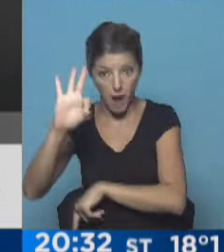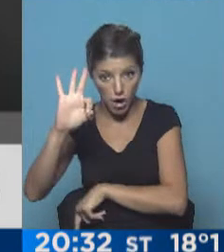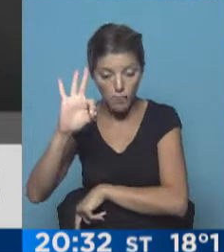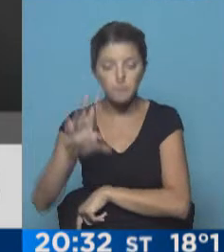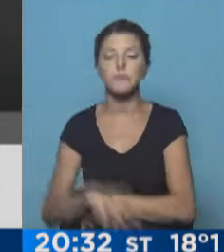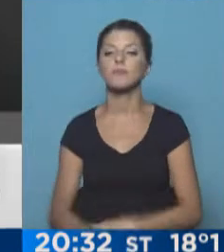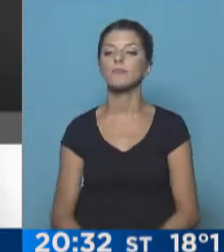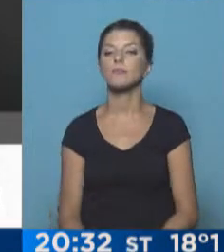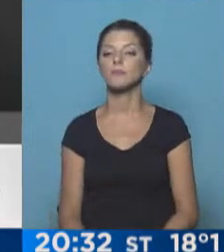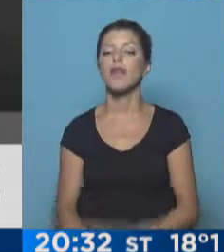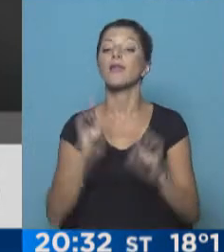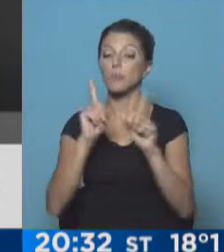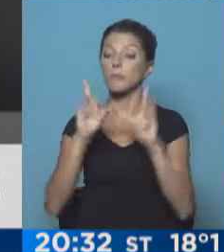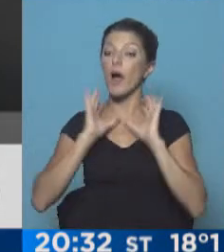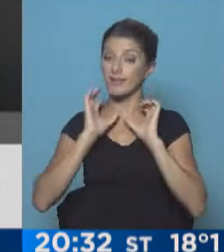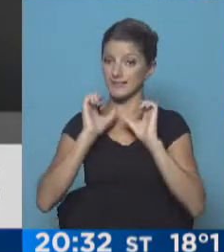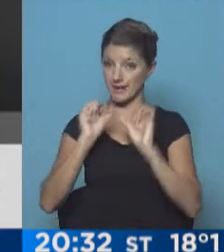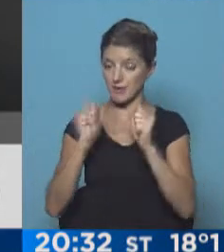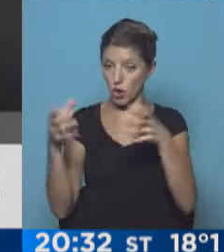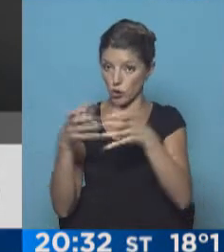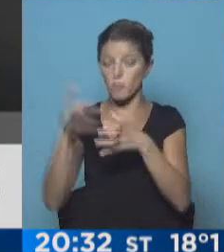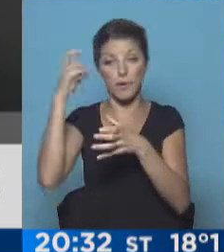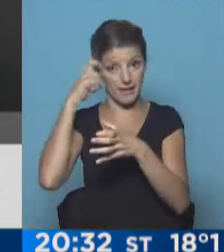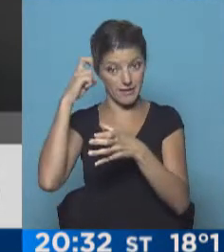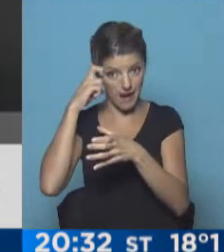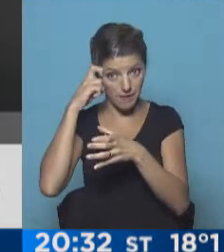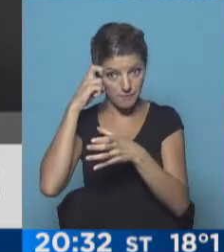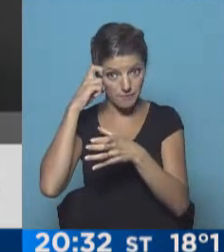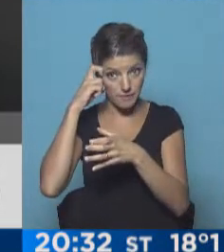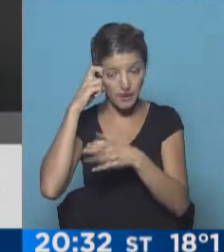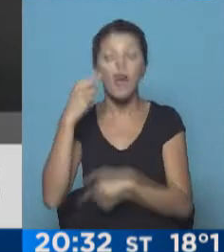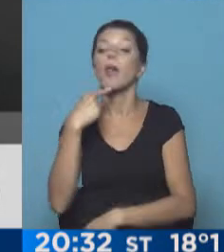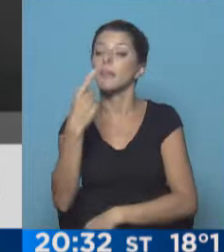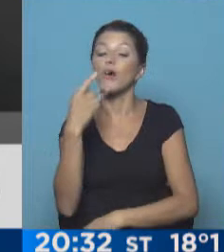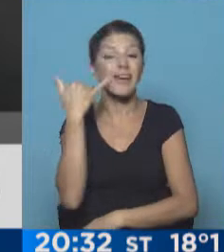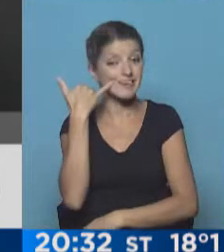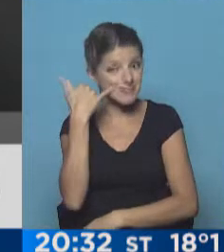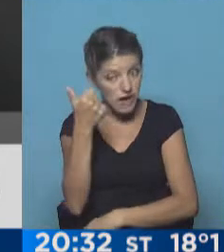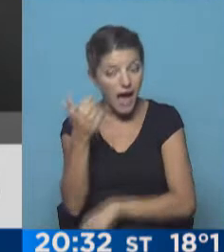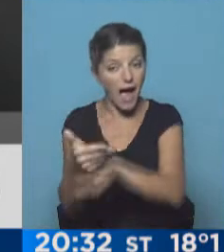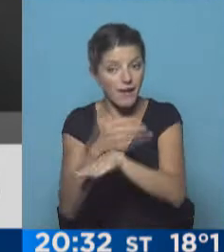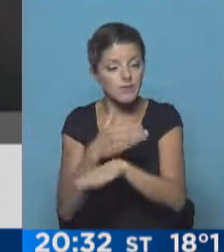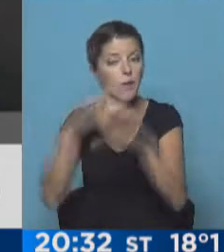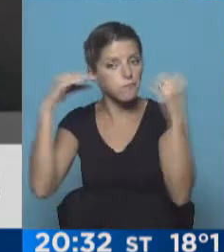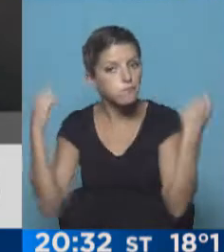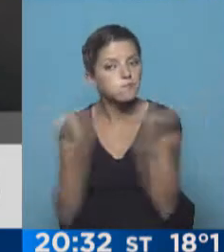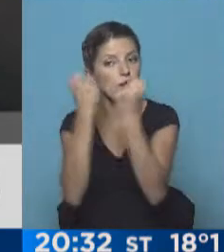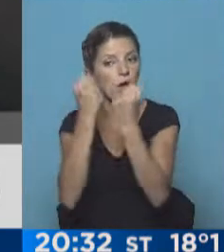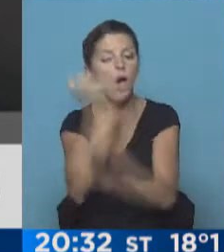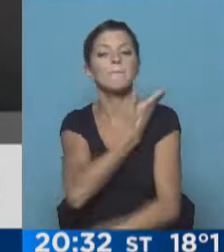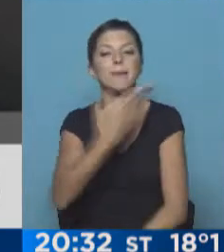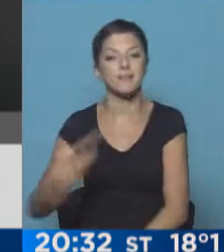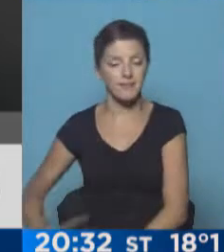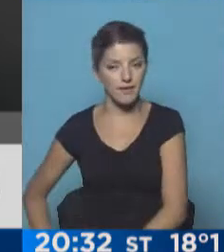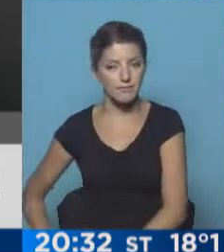fue realizada por el secretario parlamentario del Bloque Radical, Miguel Ángel Basse, quien señaló que ya estaba consensuado con el presidente de la Comisión